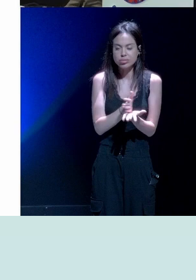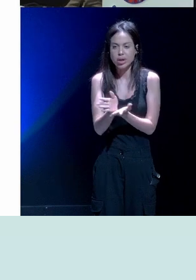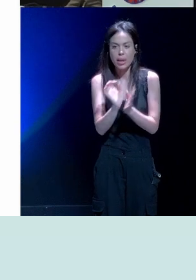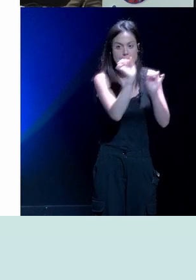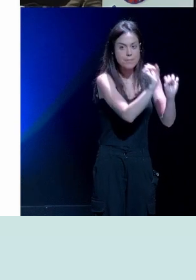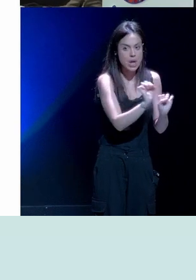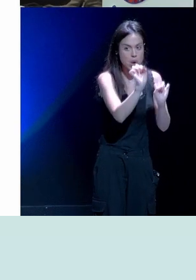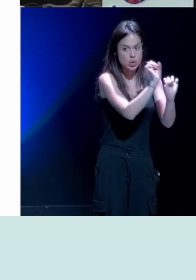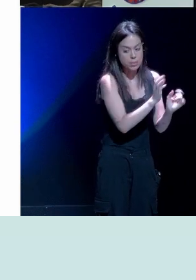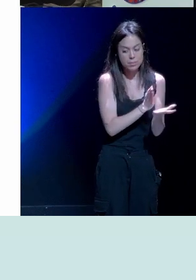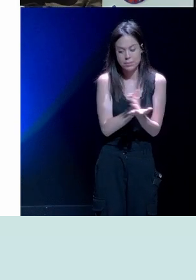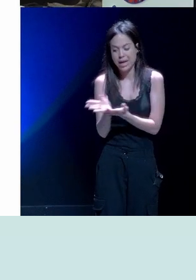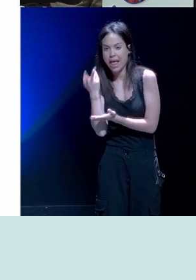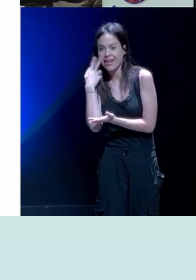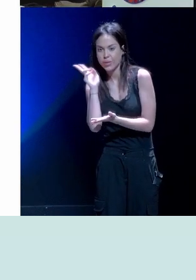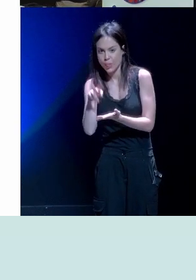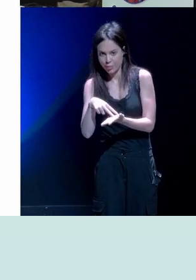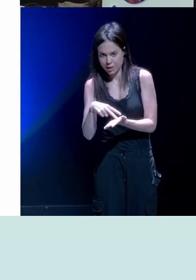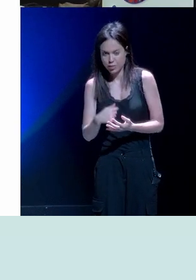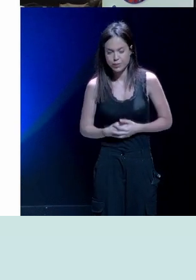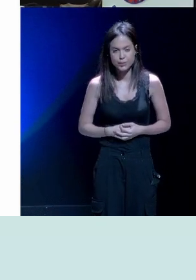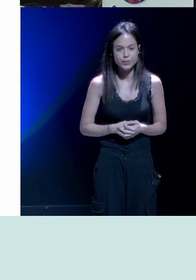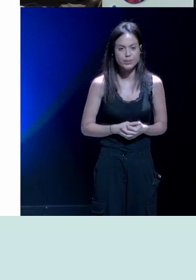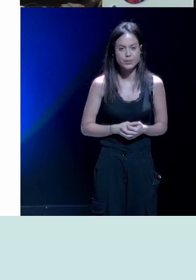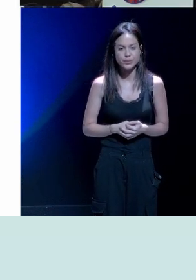protección y la dimensión del reconocimiento.